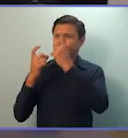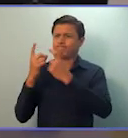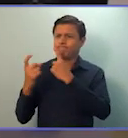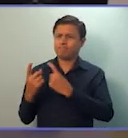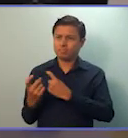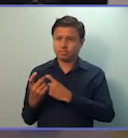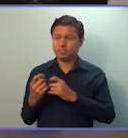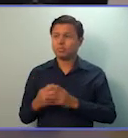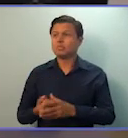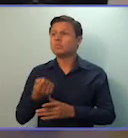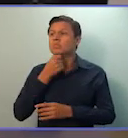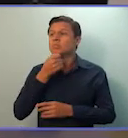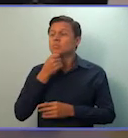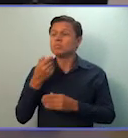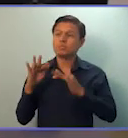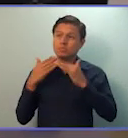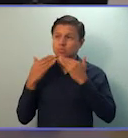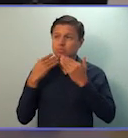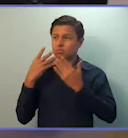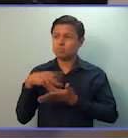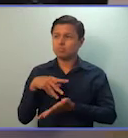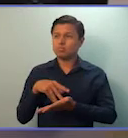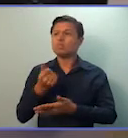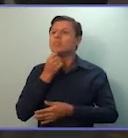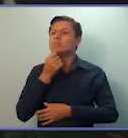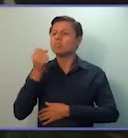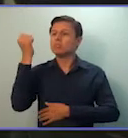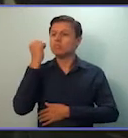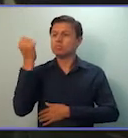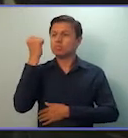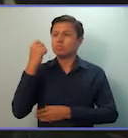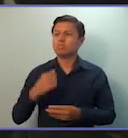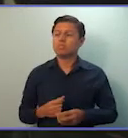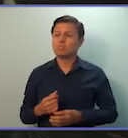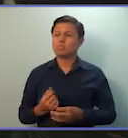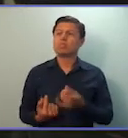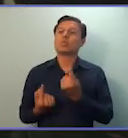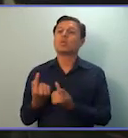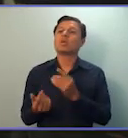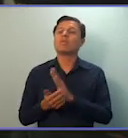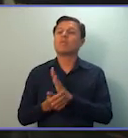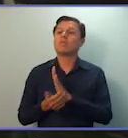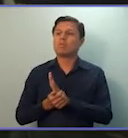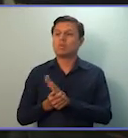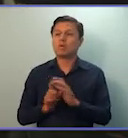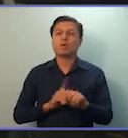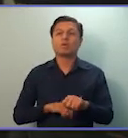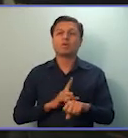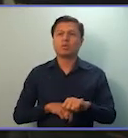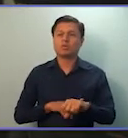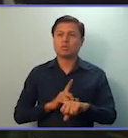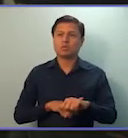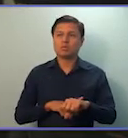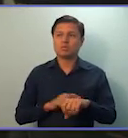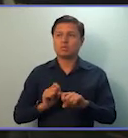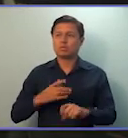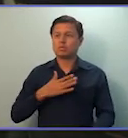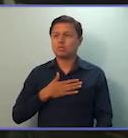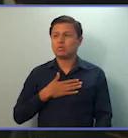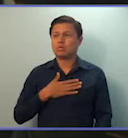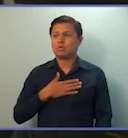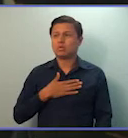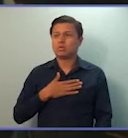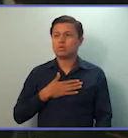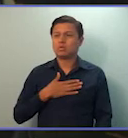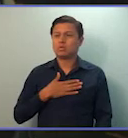los datos que decía la población un dato muy importante cuál es la capacidad que ahora va a tener la capacidad